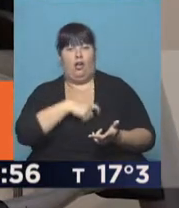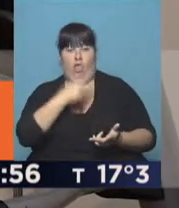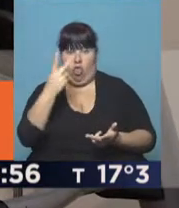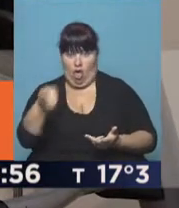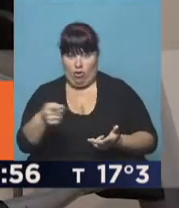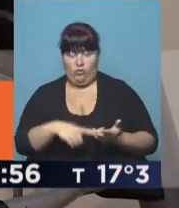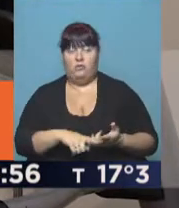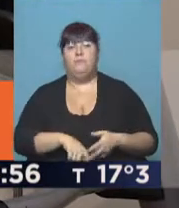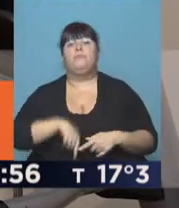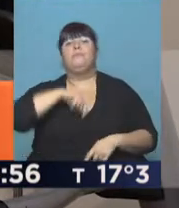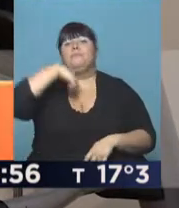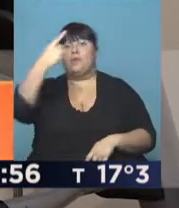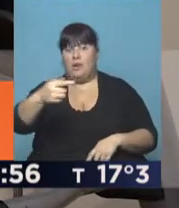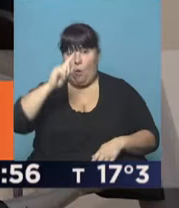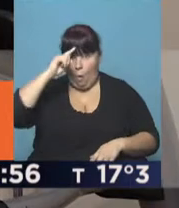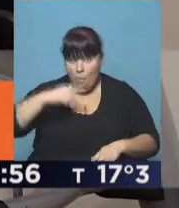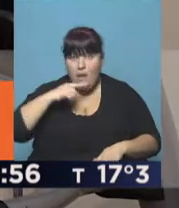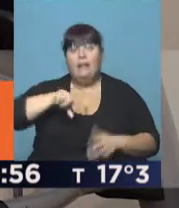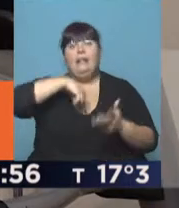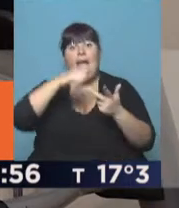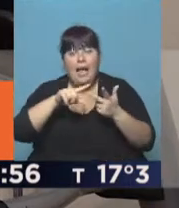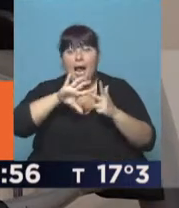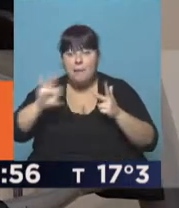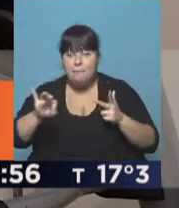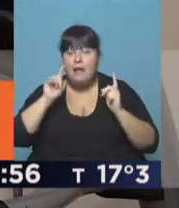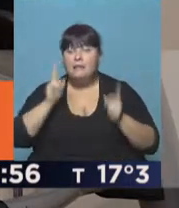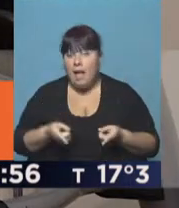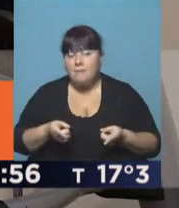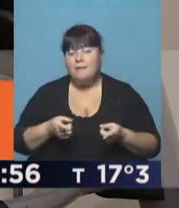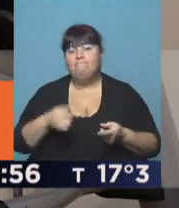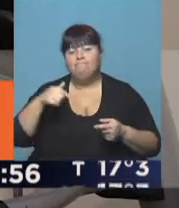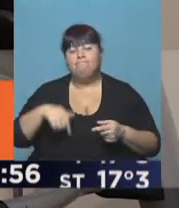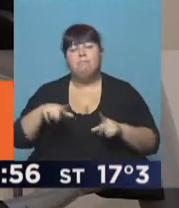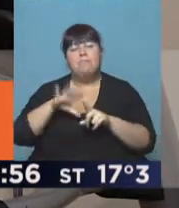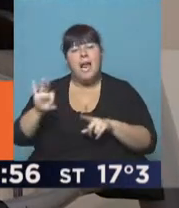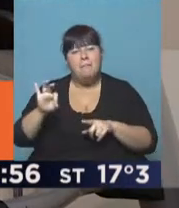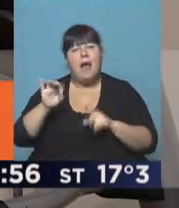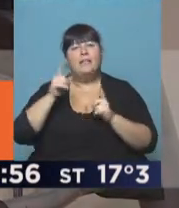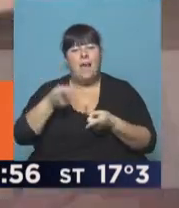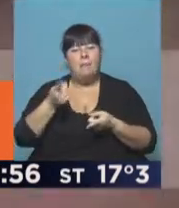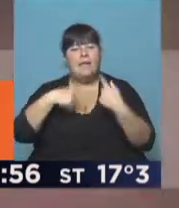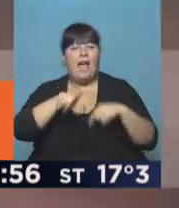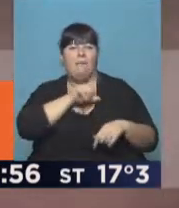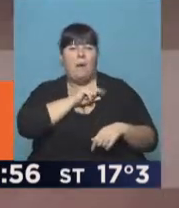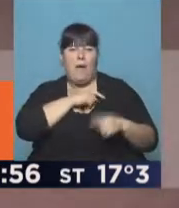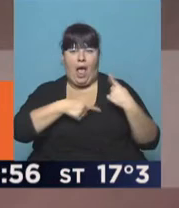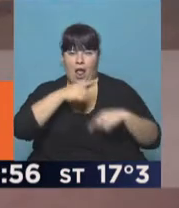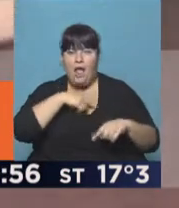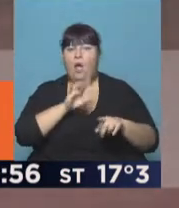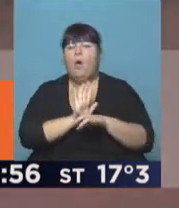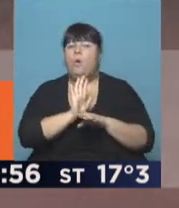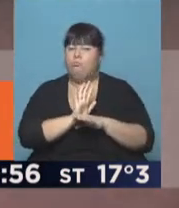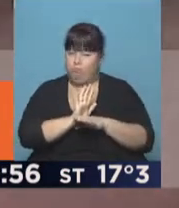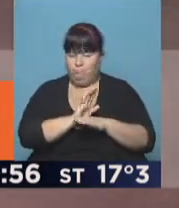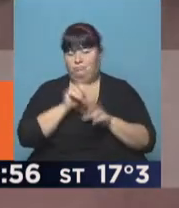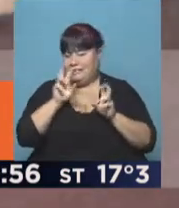estén. Y al otro mes, mi otro hermano, por lo cual ahora mi hermano tiene hasta cambiada la válvula mitral. O sea que